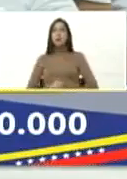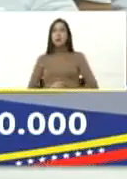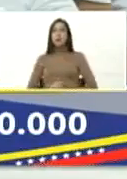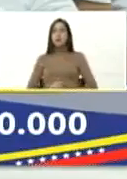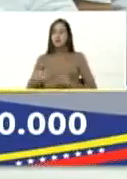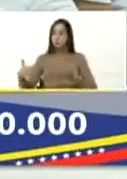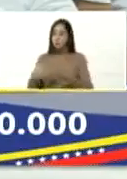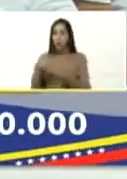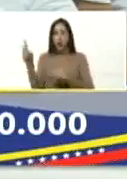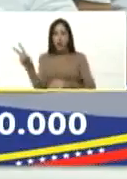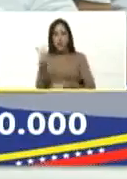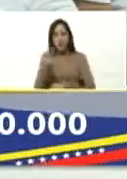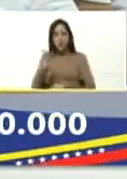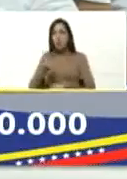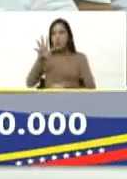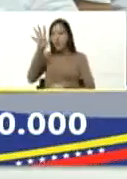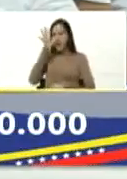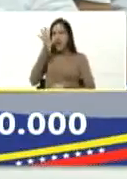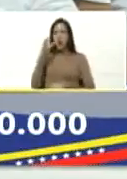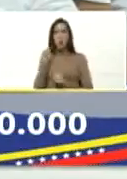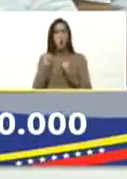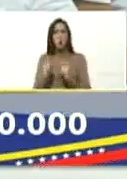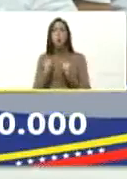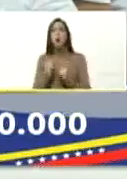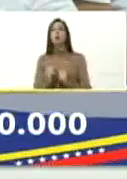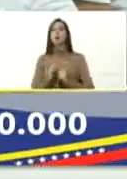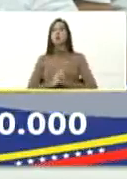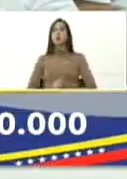país. 5 años brutal,